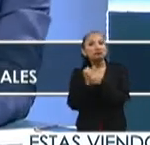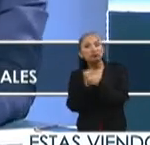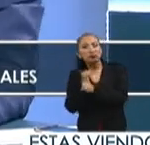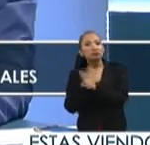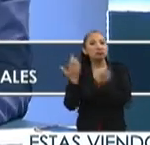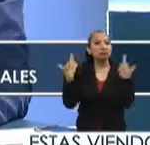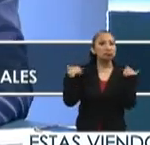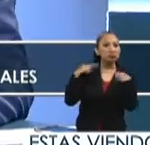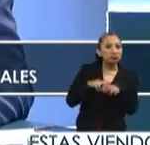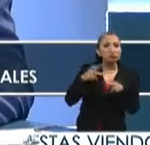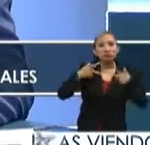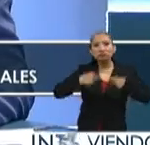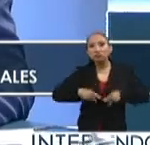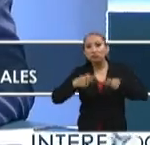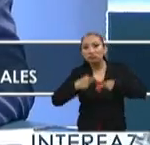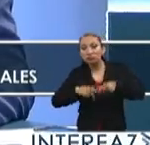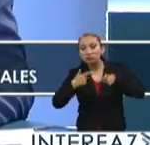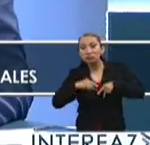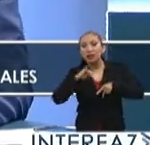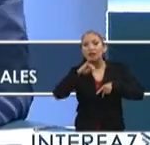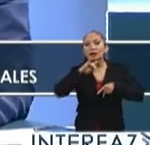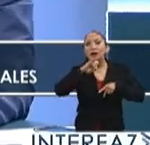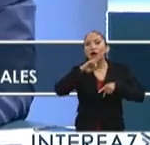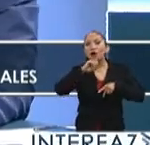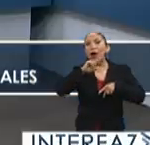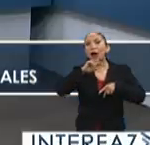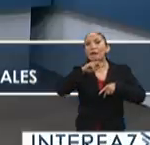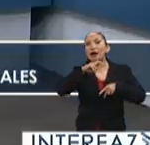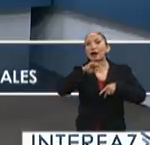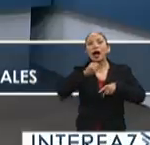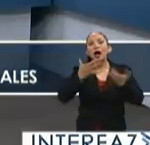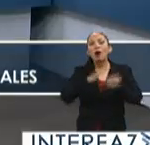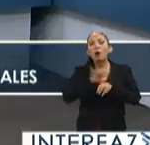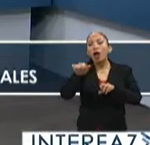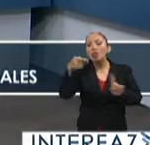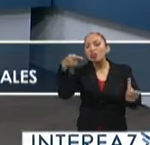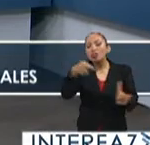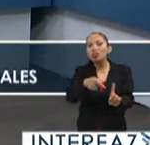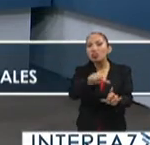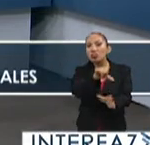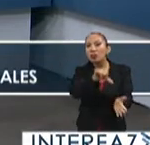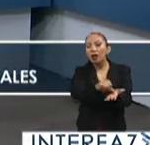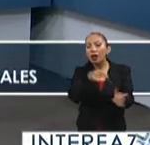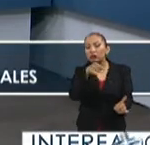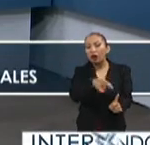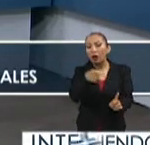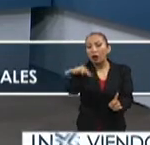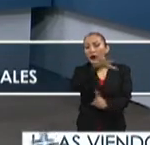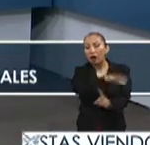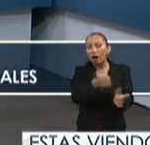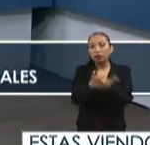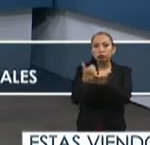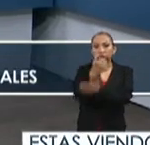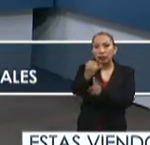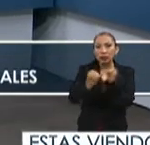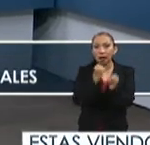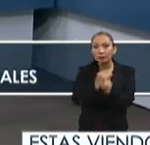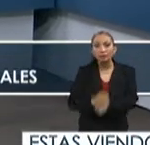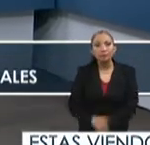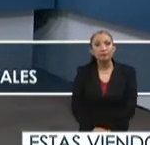investigadores, académicos, gente de Iberoamérica. ¿Cuáles fueron los puntos centrales dentro de esta cooperación